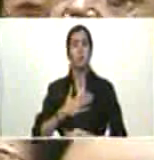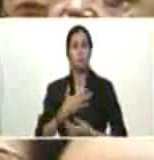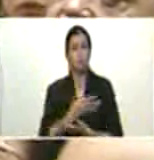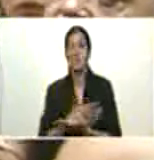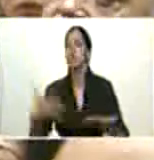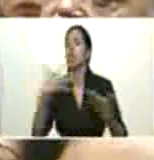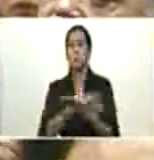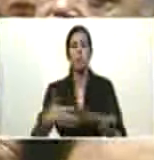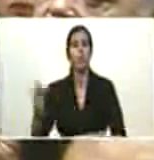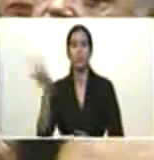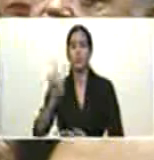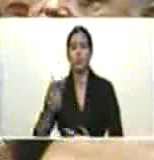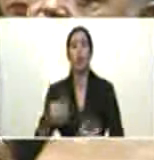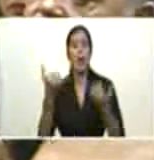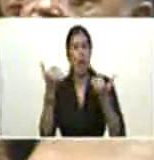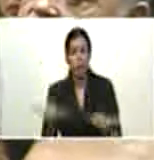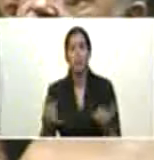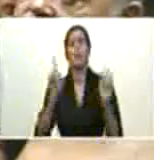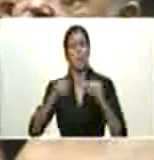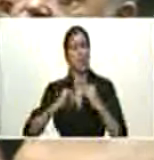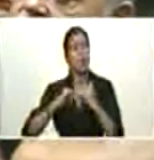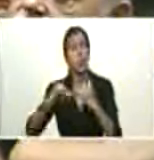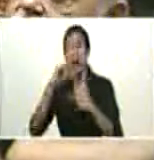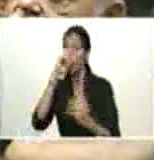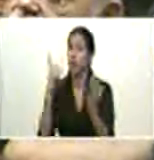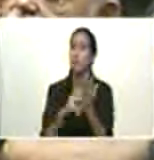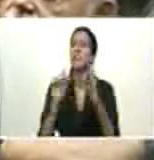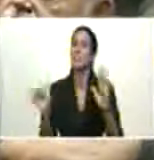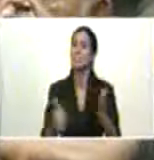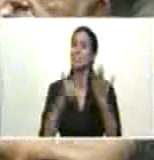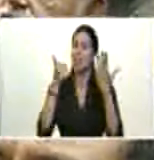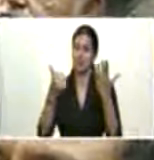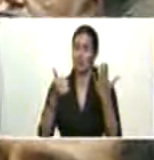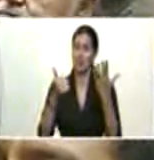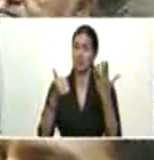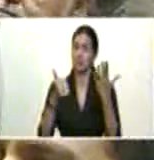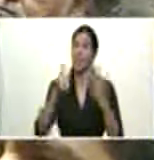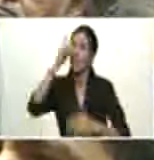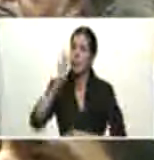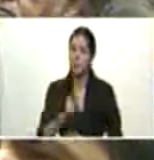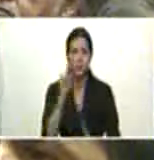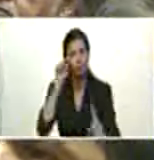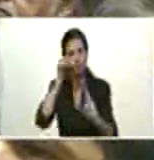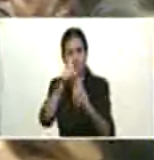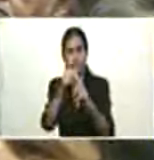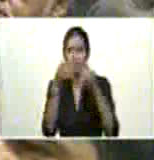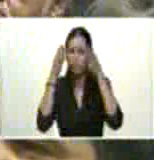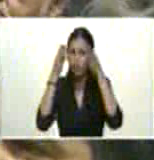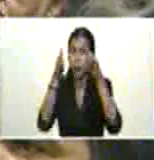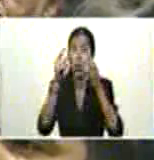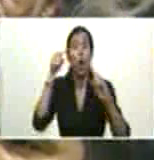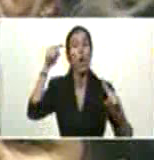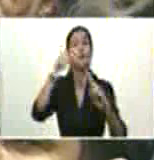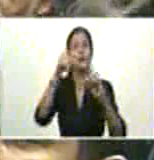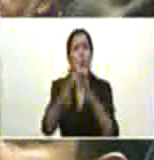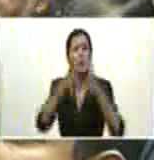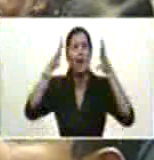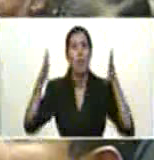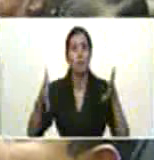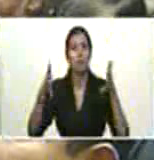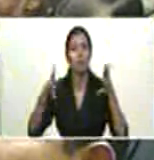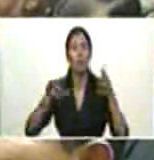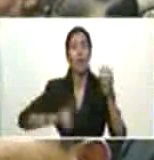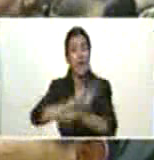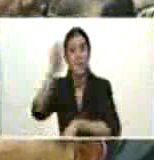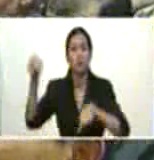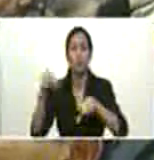millones de venezolanos y venezolanas. El año 2016... tenemos que fijarnos grandes metas nacionales para el